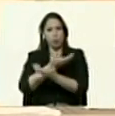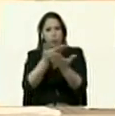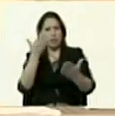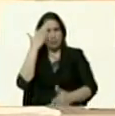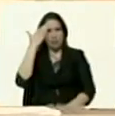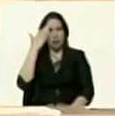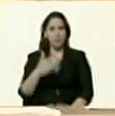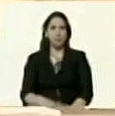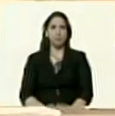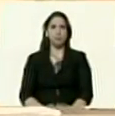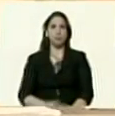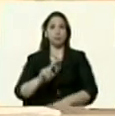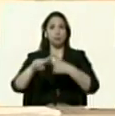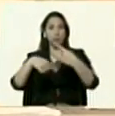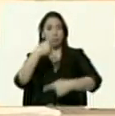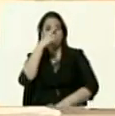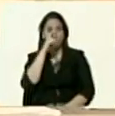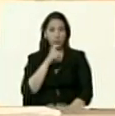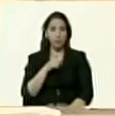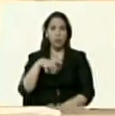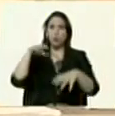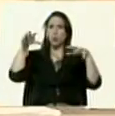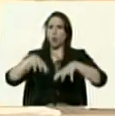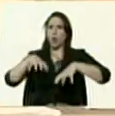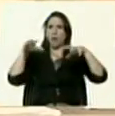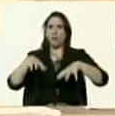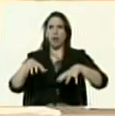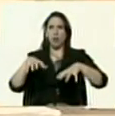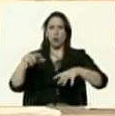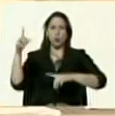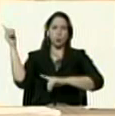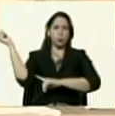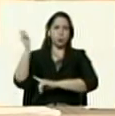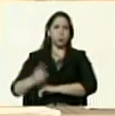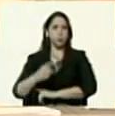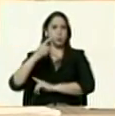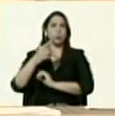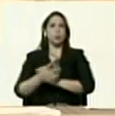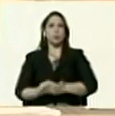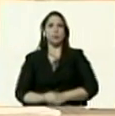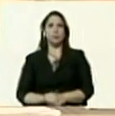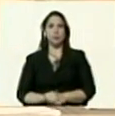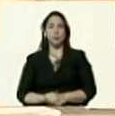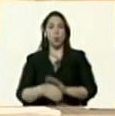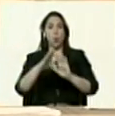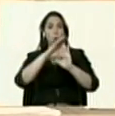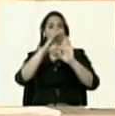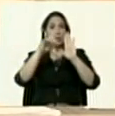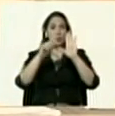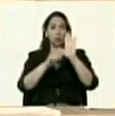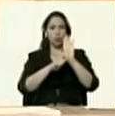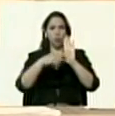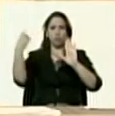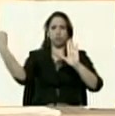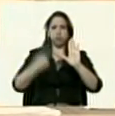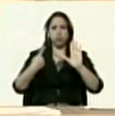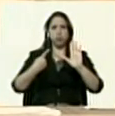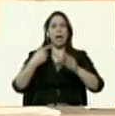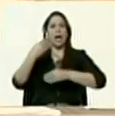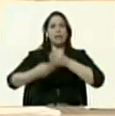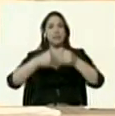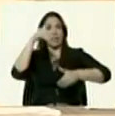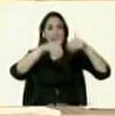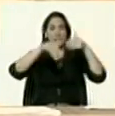que el próximo año llueva, truene o relampaguee, la Constitución nos obliga a hacer las